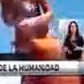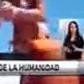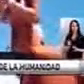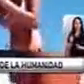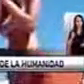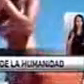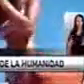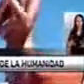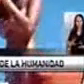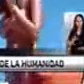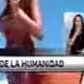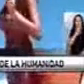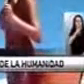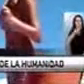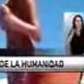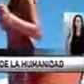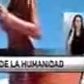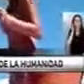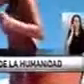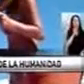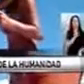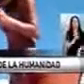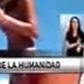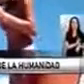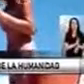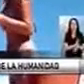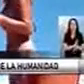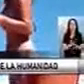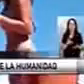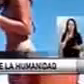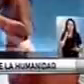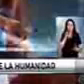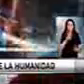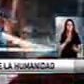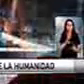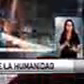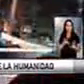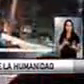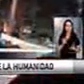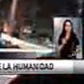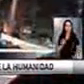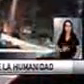de las mujeres de Puerto Rico es una de las cosas que más destacan. Eso es correcto.